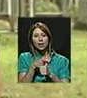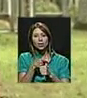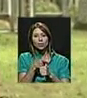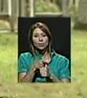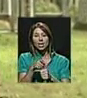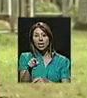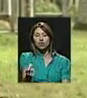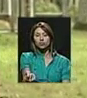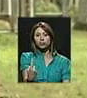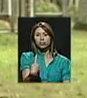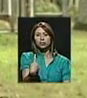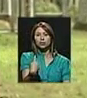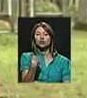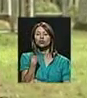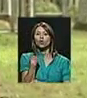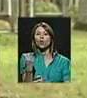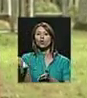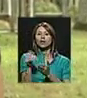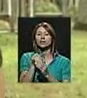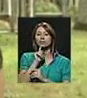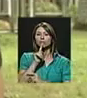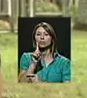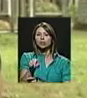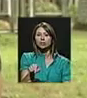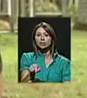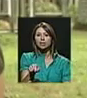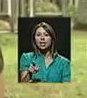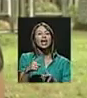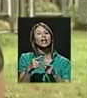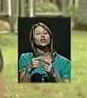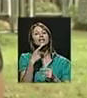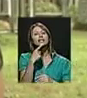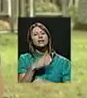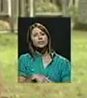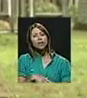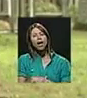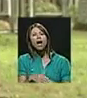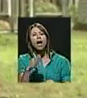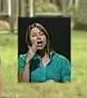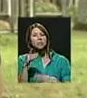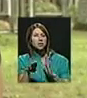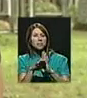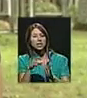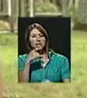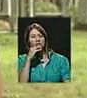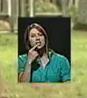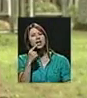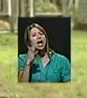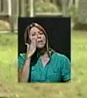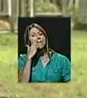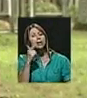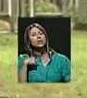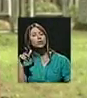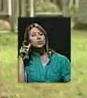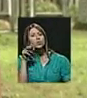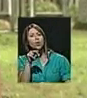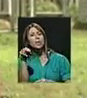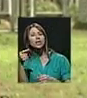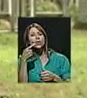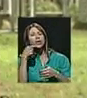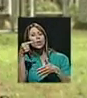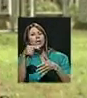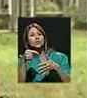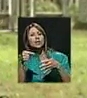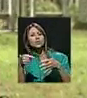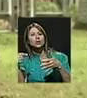la pregunta. Entonces decir, mamá, escuché a un compañero decir esto y esto y esto. ¿Por qué eso es